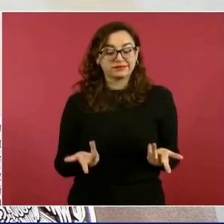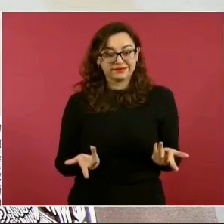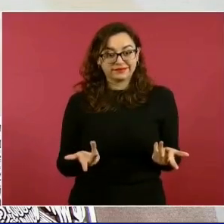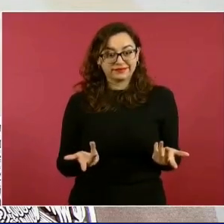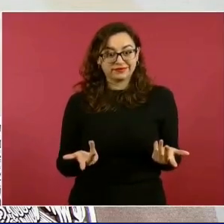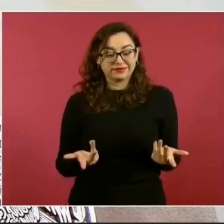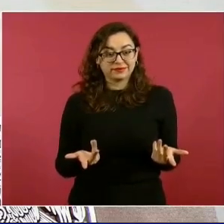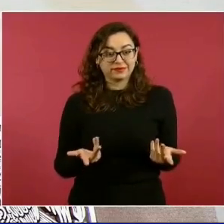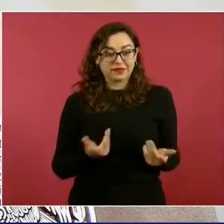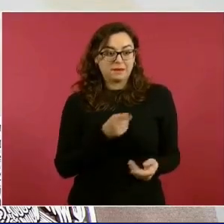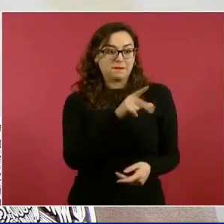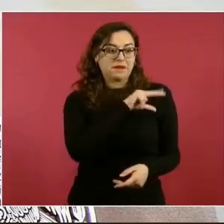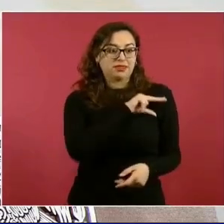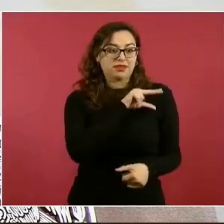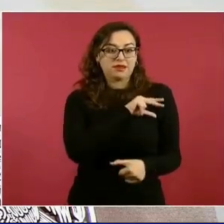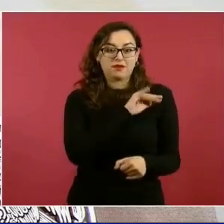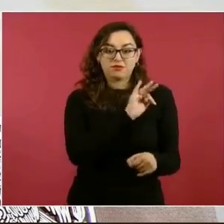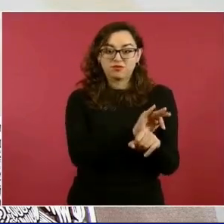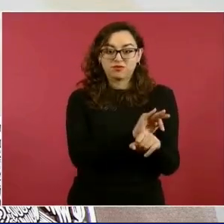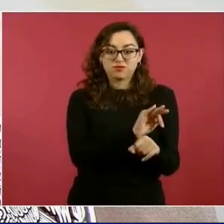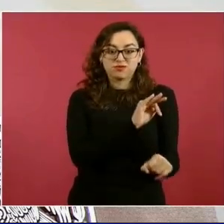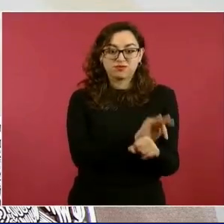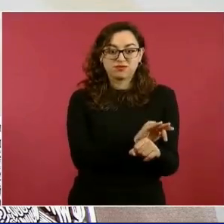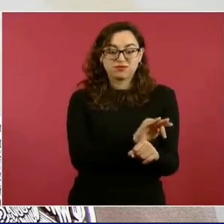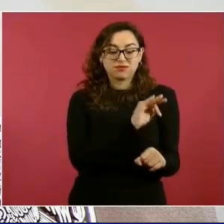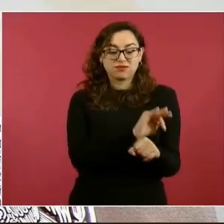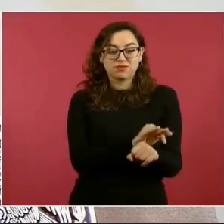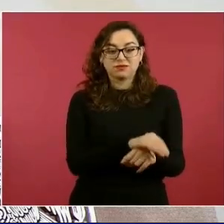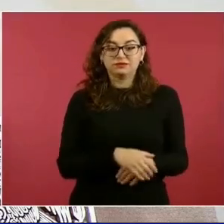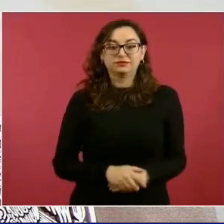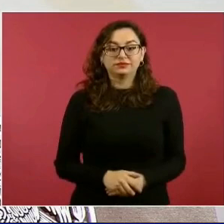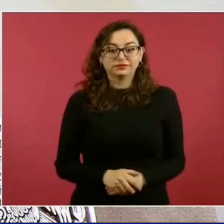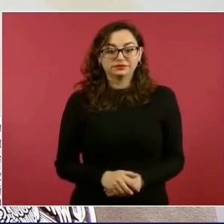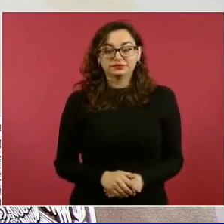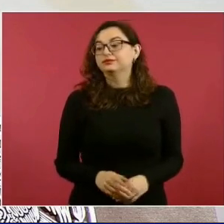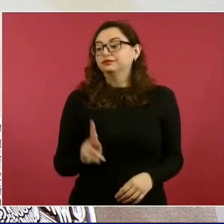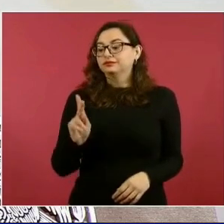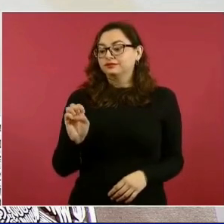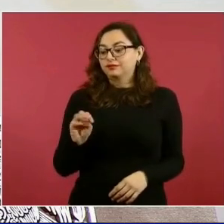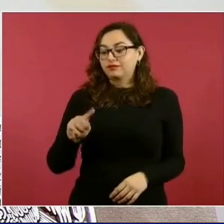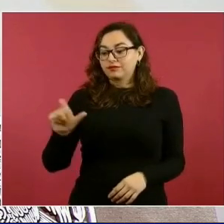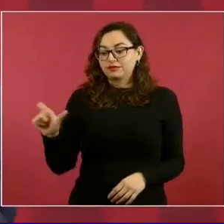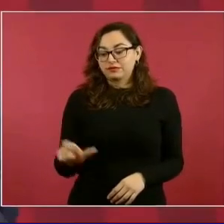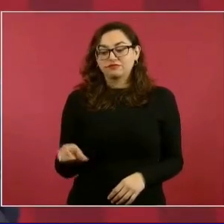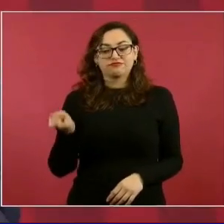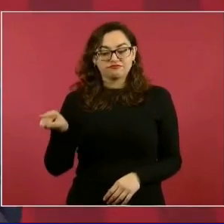Pues hay una denuncia, me comentaba el director de Pemex,